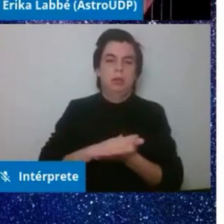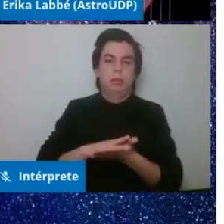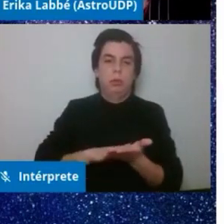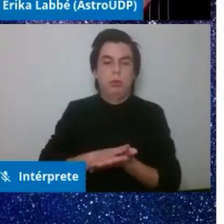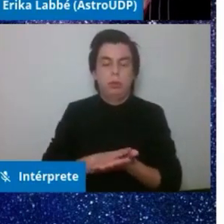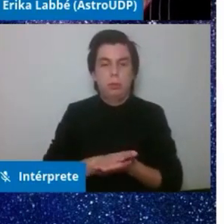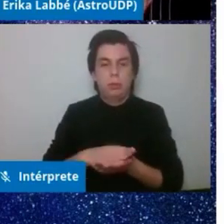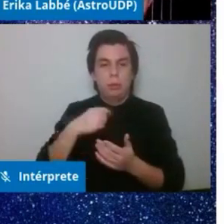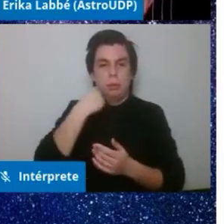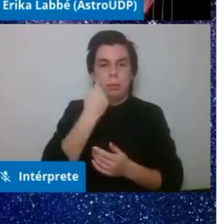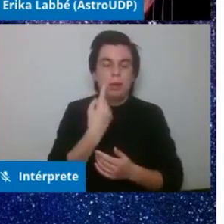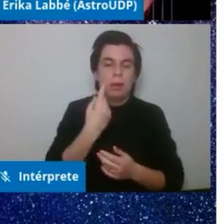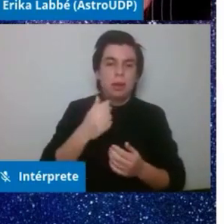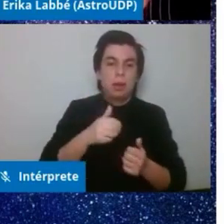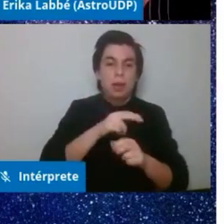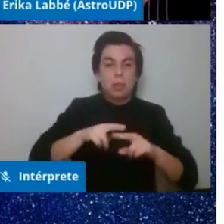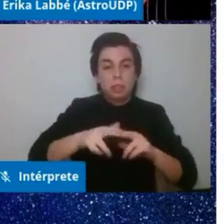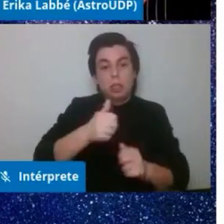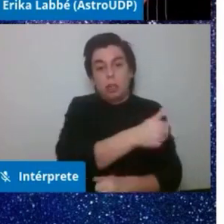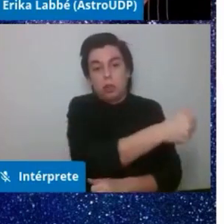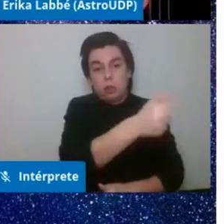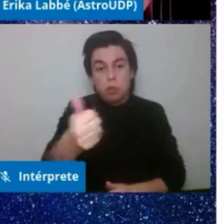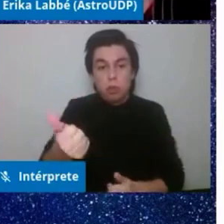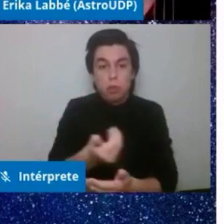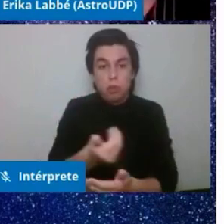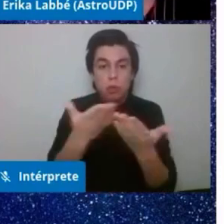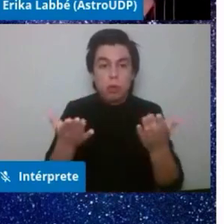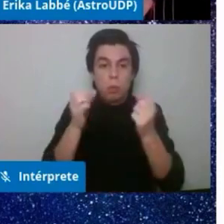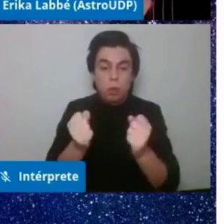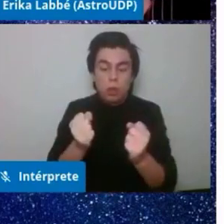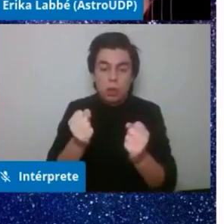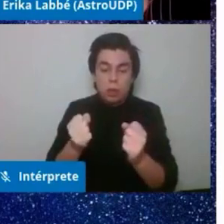hacer que todos puedan utilizar, todos puedan llegar al mismo objetivo.